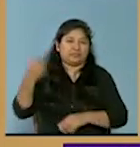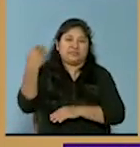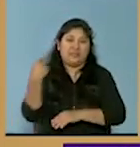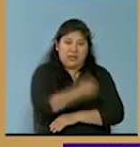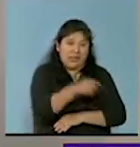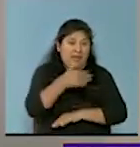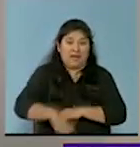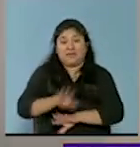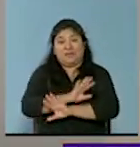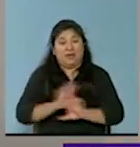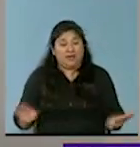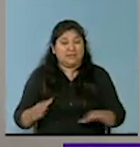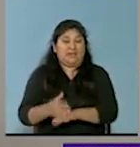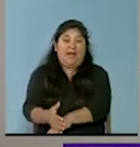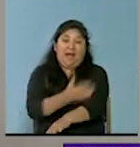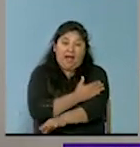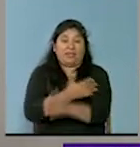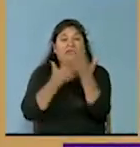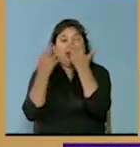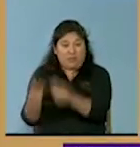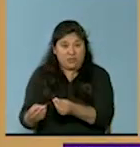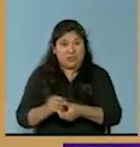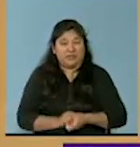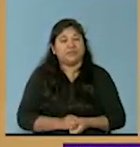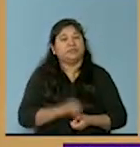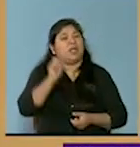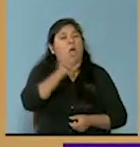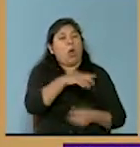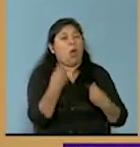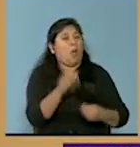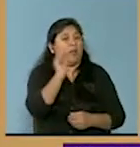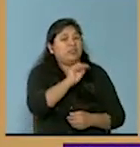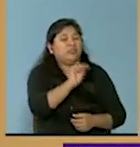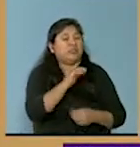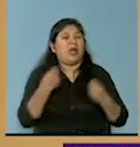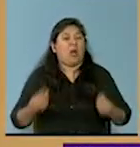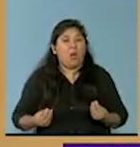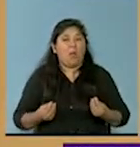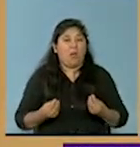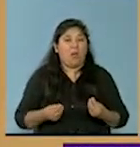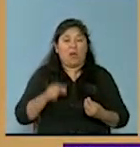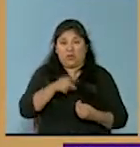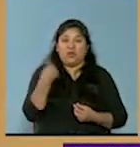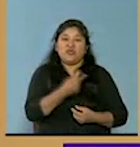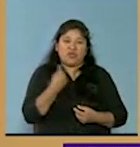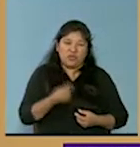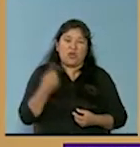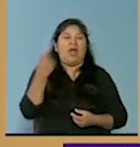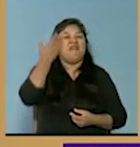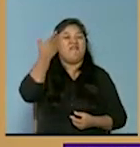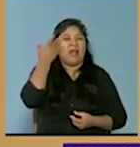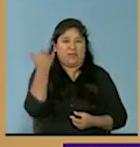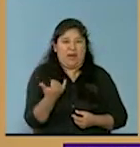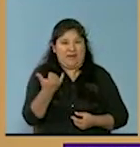difícil recuperar como los ubicamos cecilia ustedes estamos en facebook esa es nuestra oficina no tenemos espacio físico así que a través de